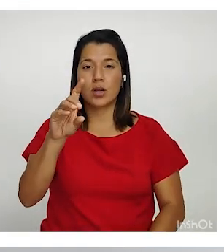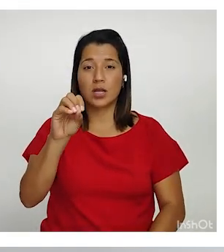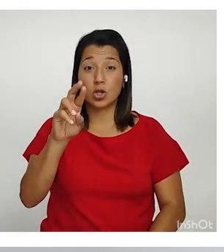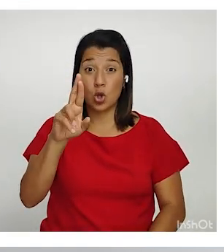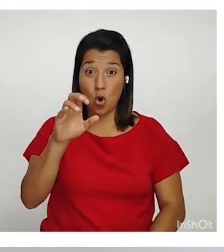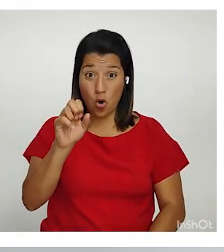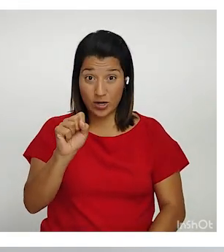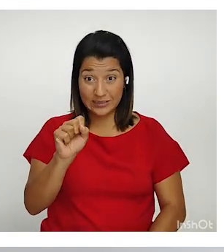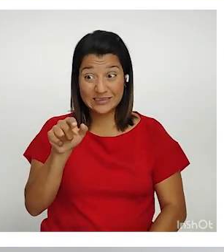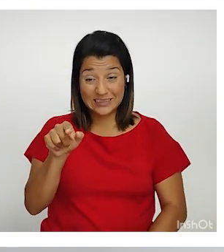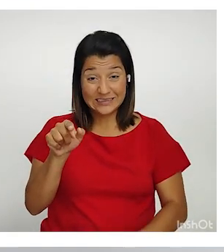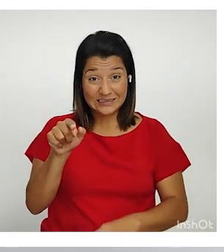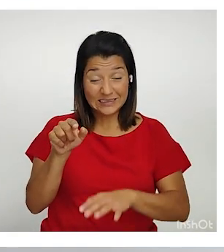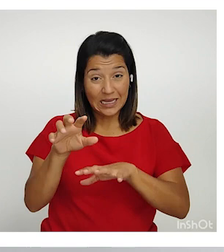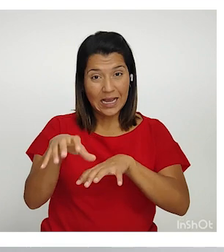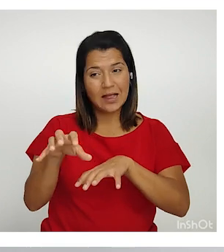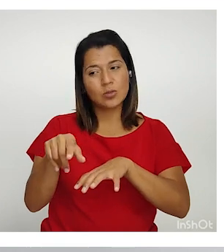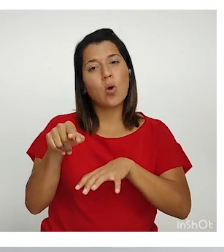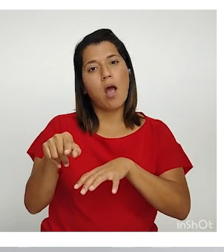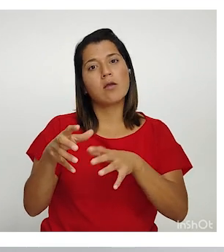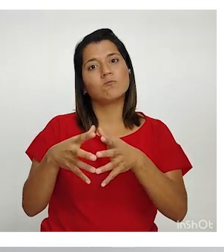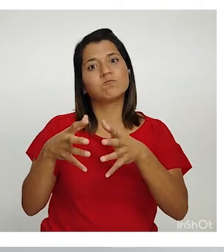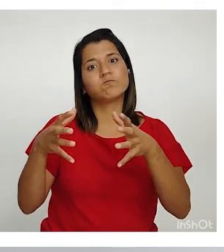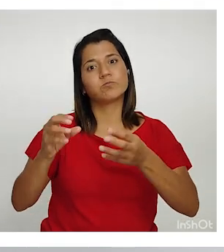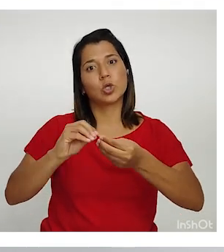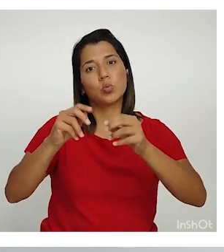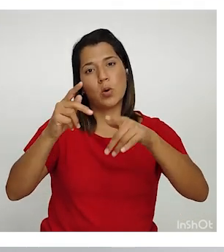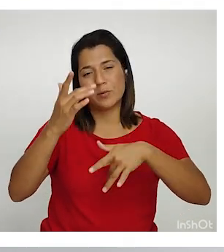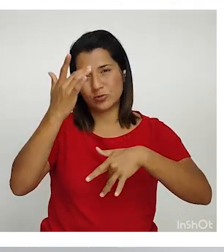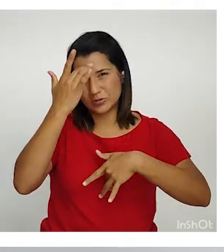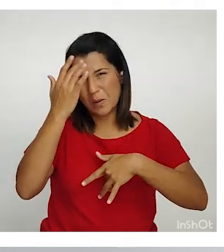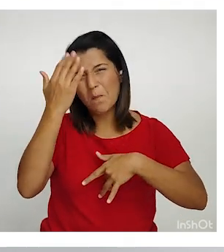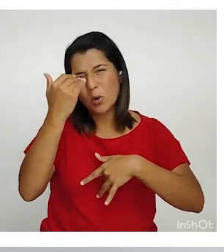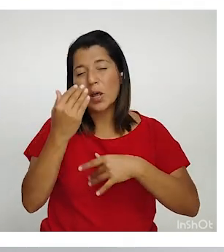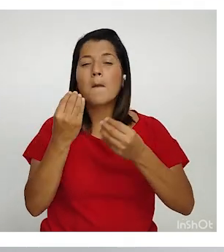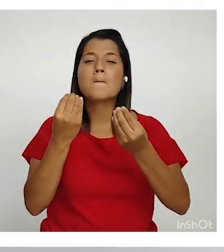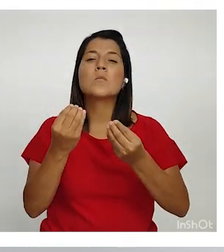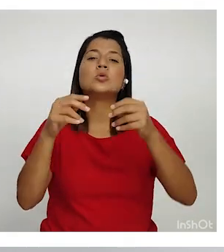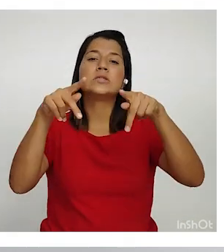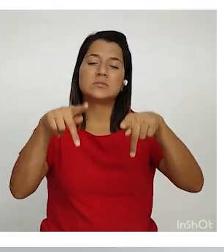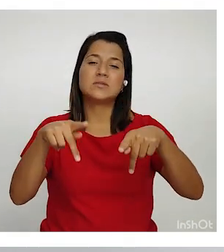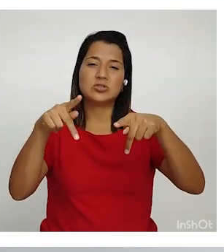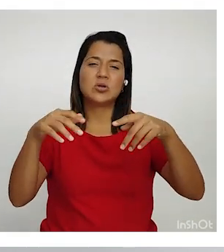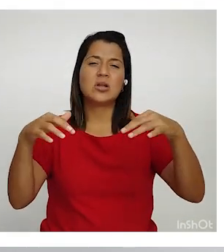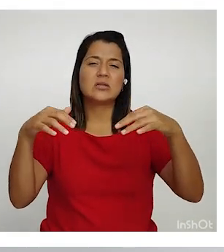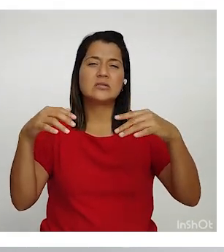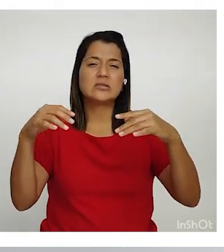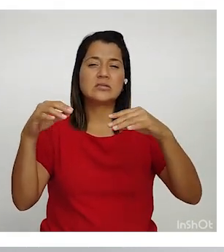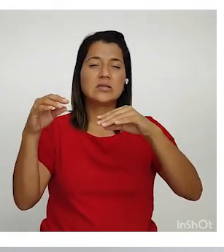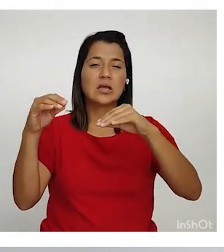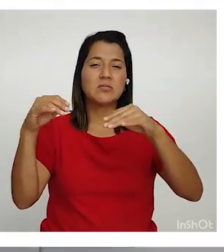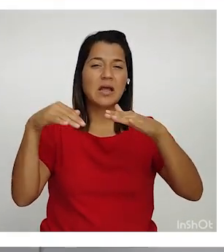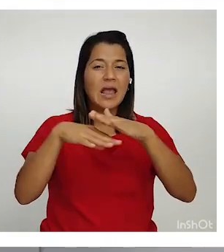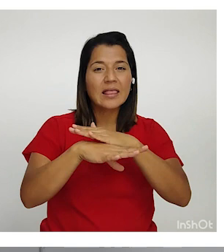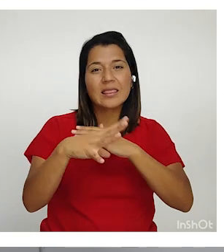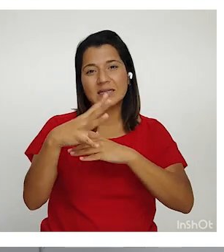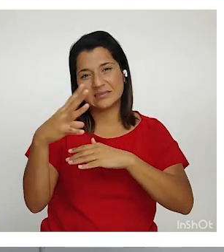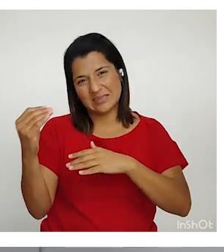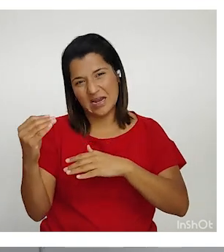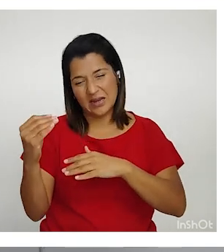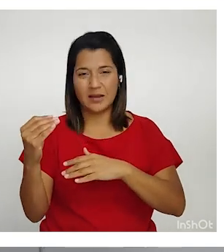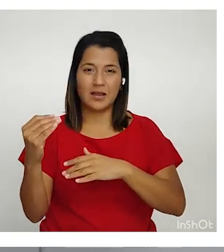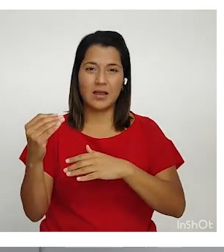estas zonas favorecen también el aumento de casos en este sentido migratorio, por llamarlo de esta forma. Sí, claro, y es